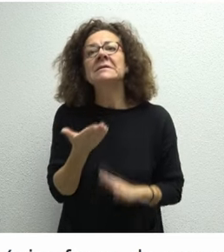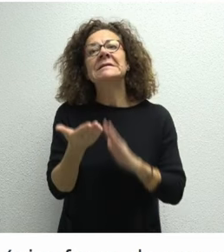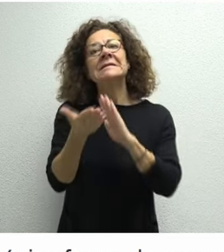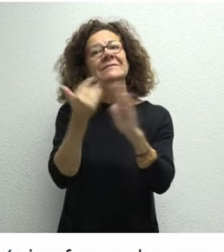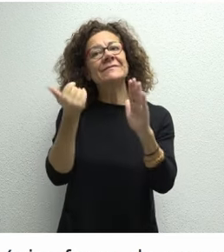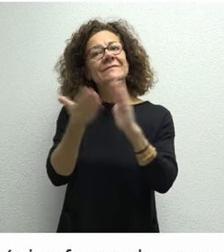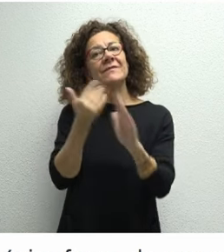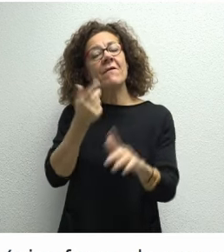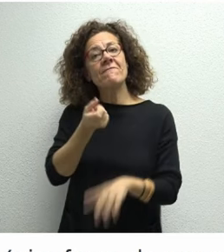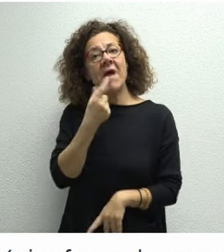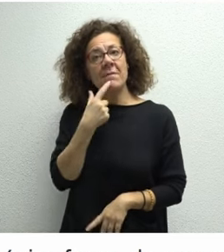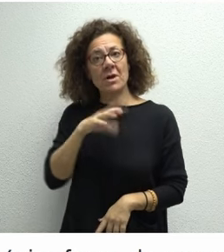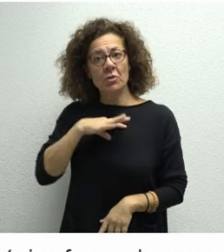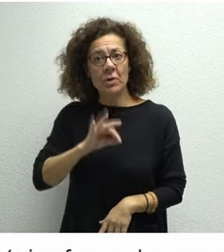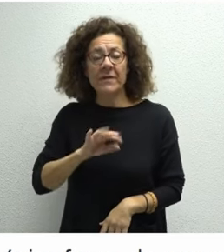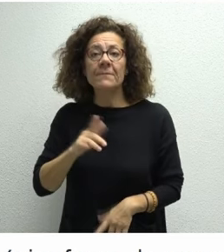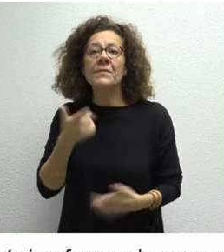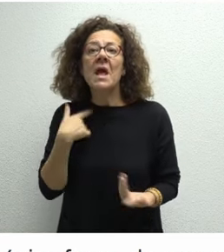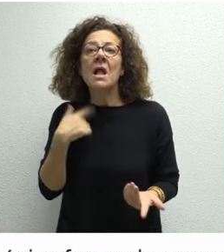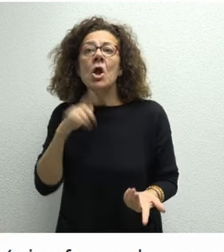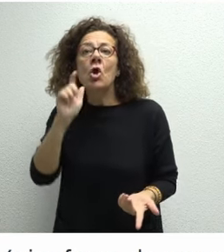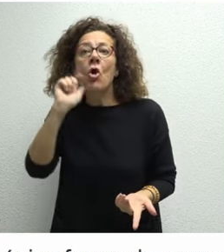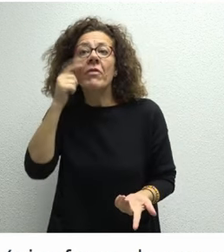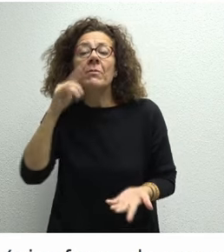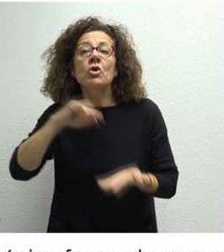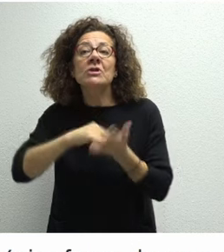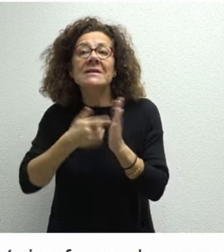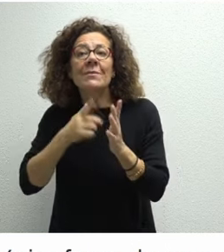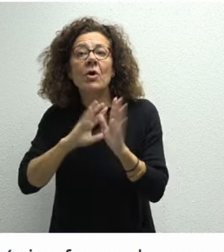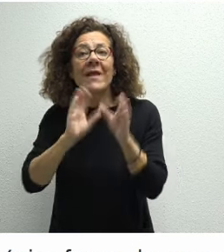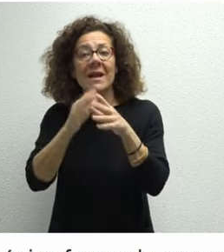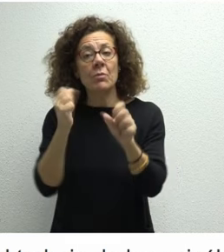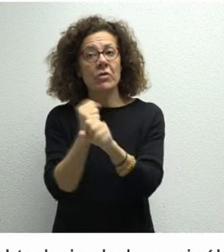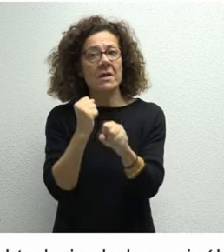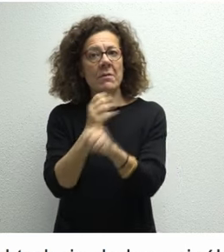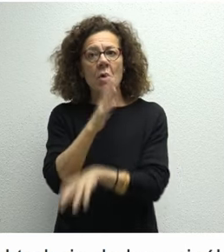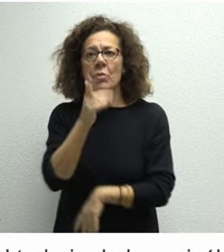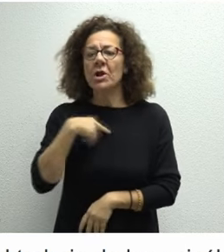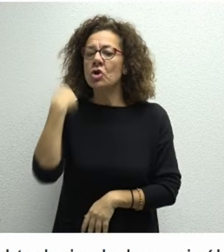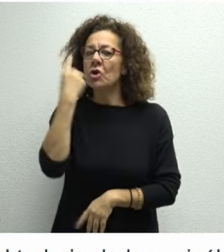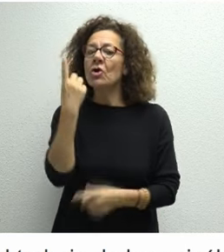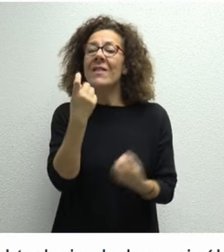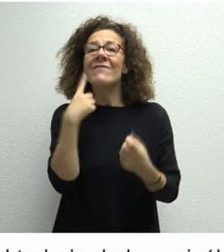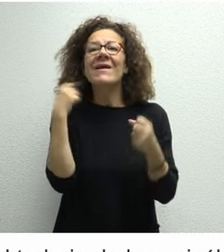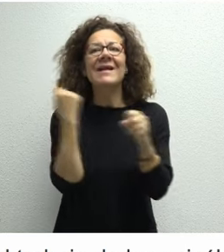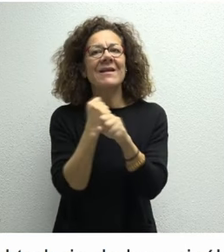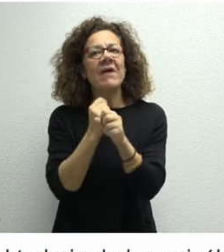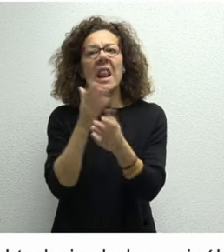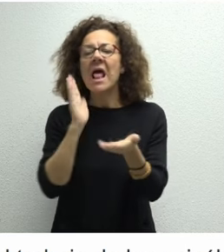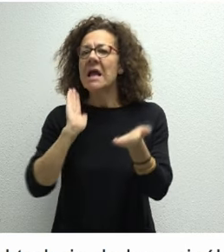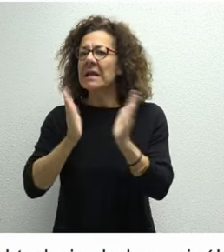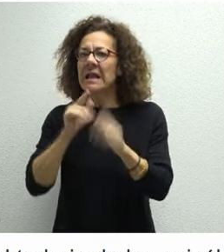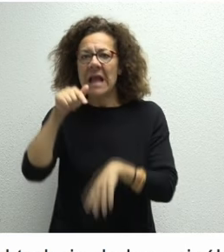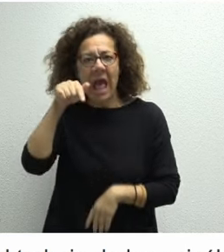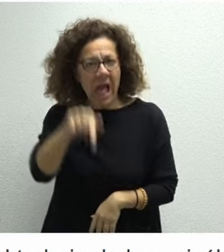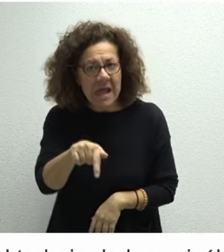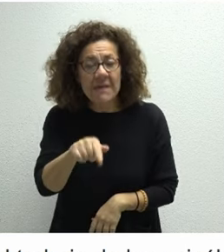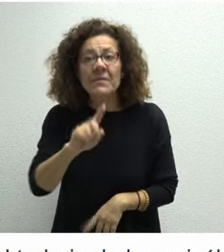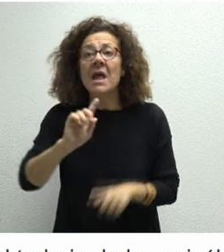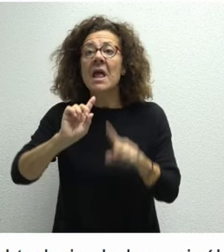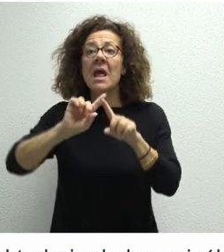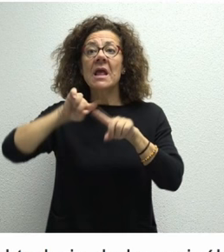fármacos el concepto sistémico del equipo de trabajo porque yo creo que hay que utilizar la clínica ahí y